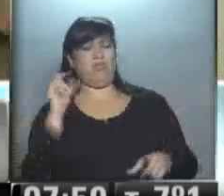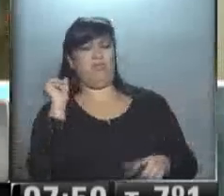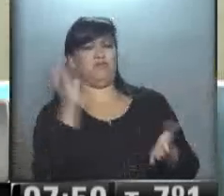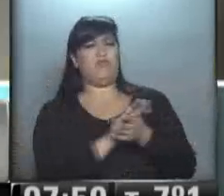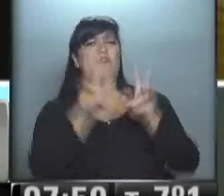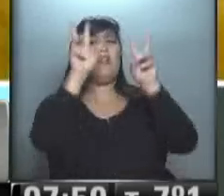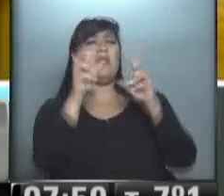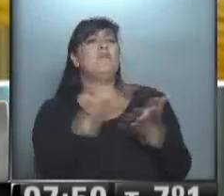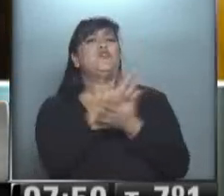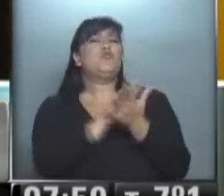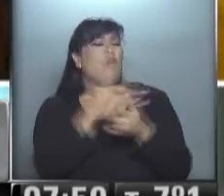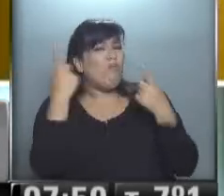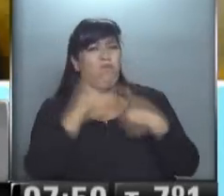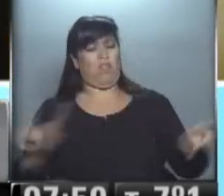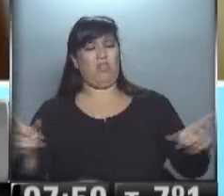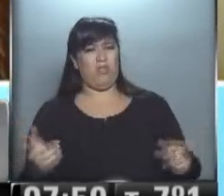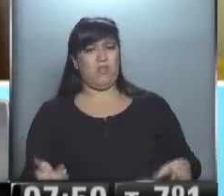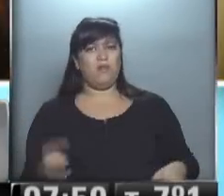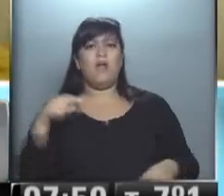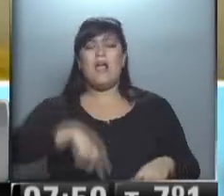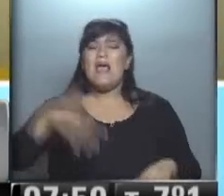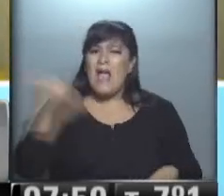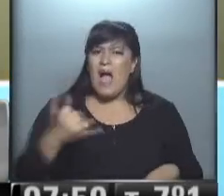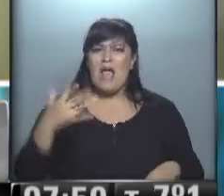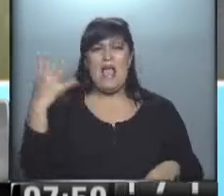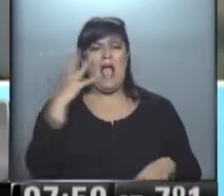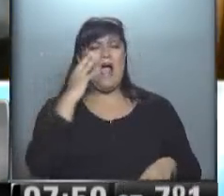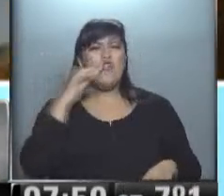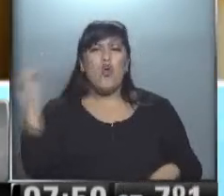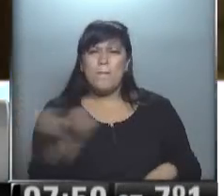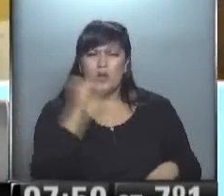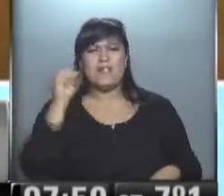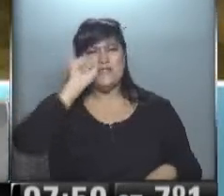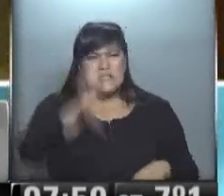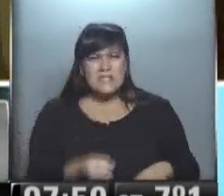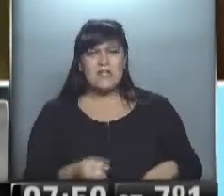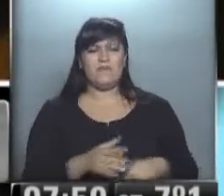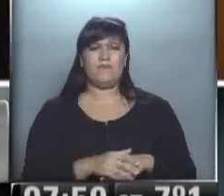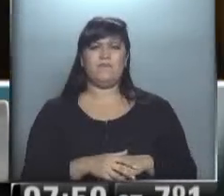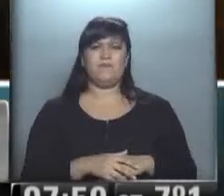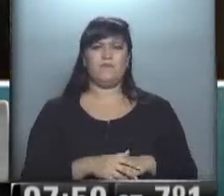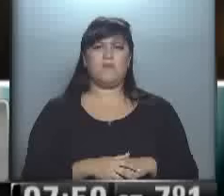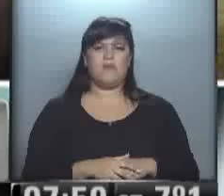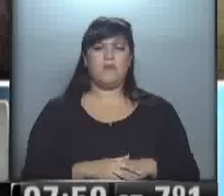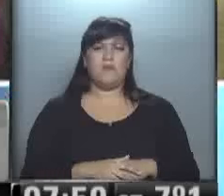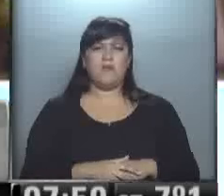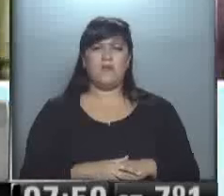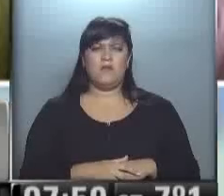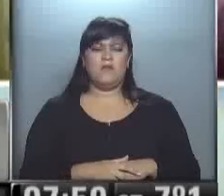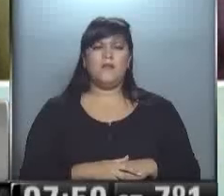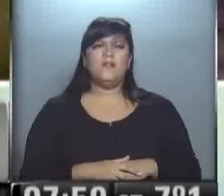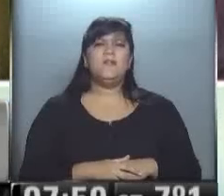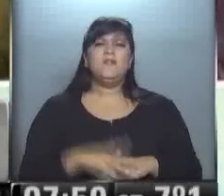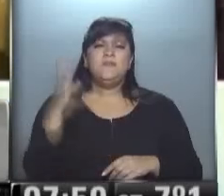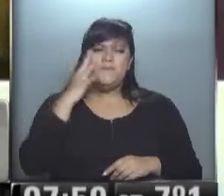Simplemente porque hay un punto que sí es eh digamos un un hilo conductor entre todas sus eh apreciaciones